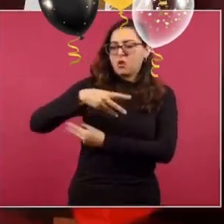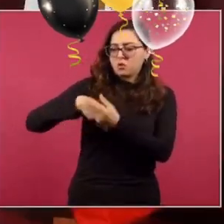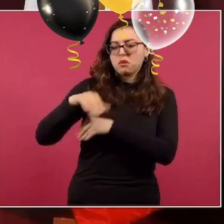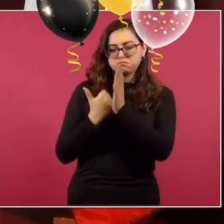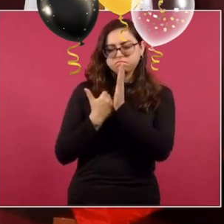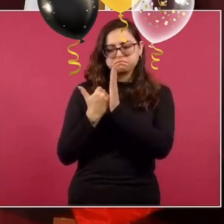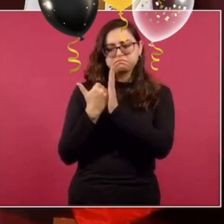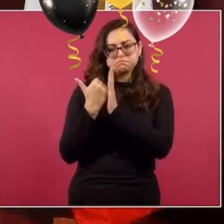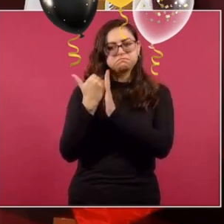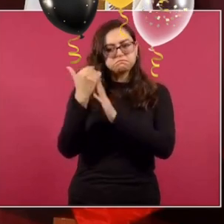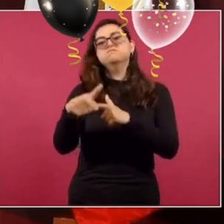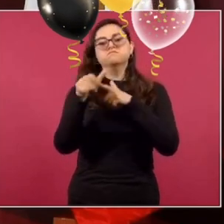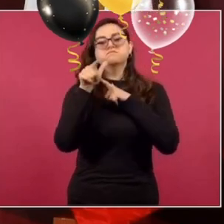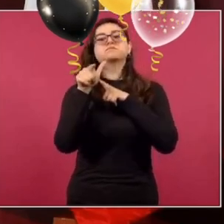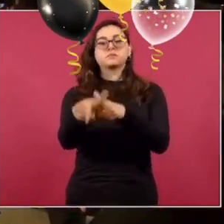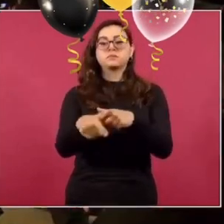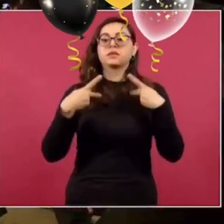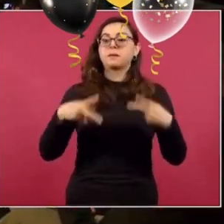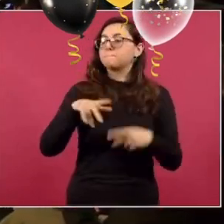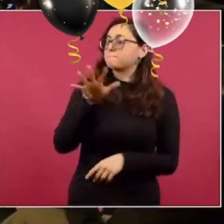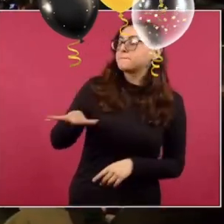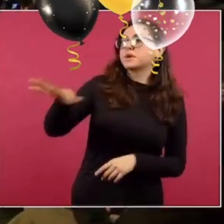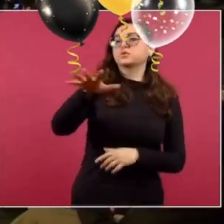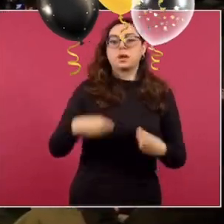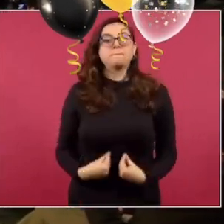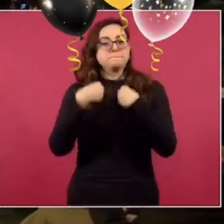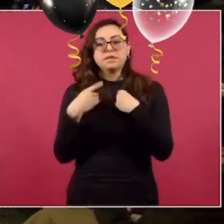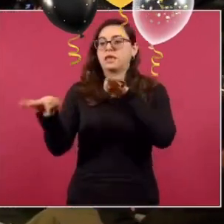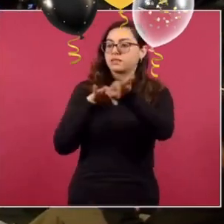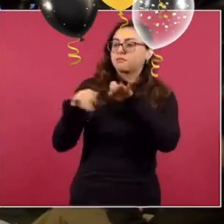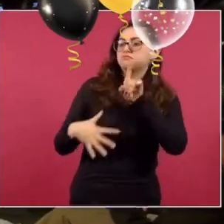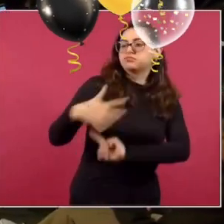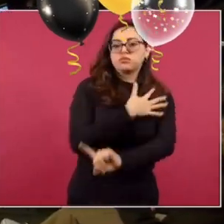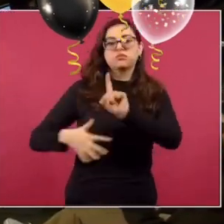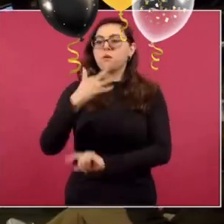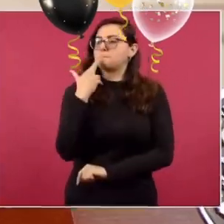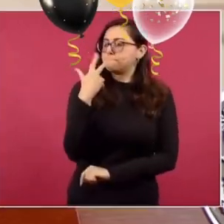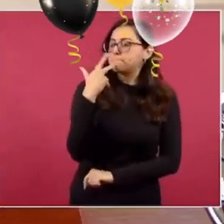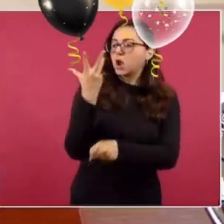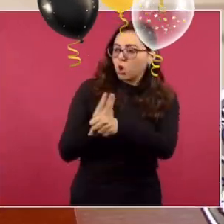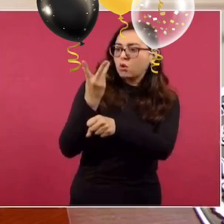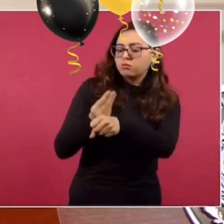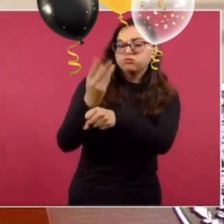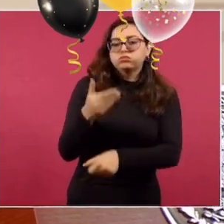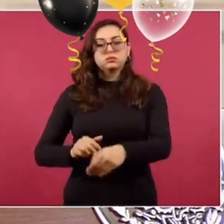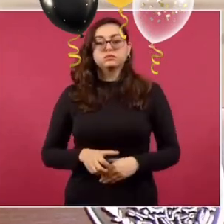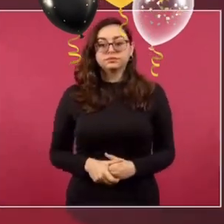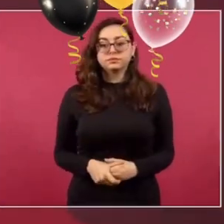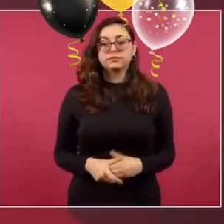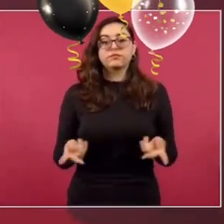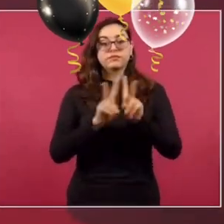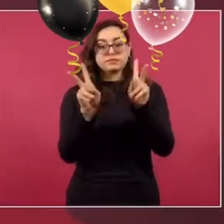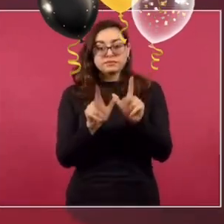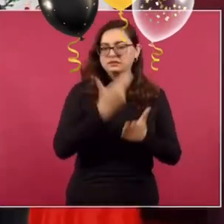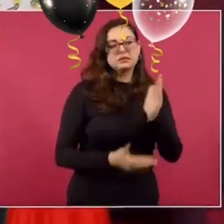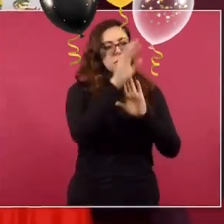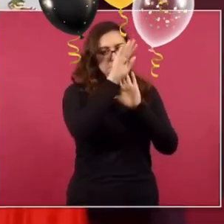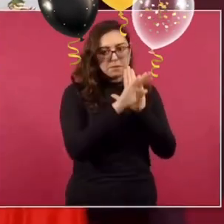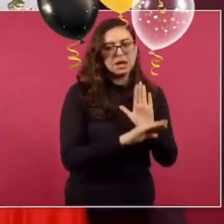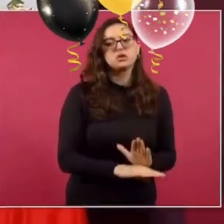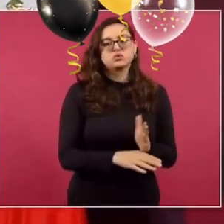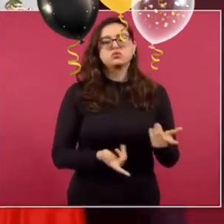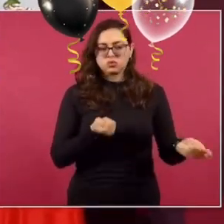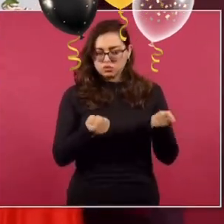económico. Vamos a seguir mejorando las condiciones de vida y de trabajo de la mayoría de los mexicanos. Vamos a seguir garantizando la paz, la tranquilidad